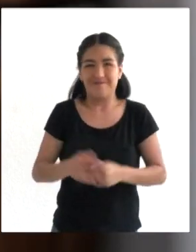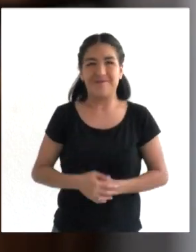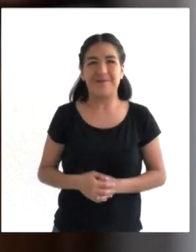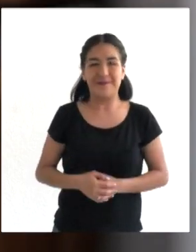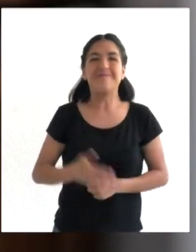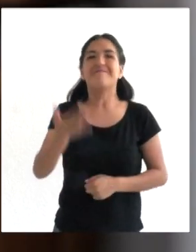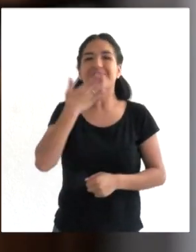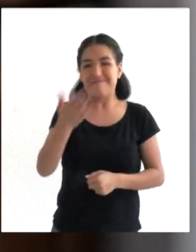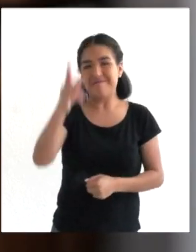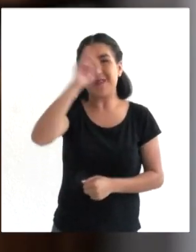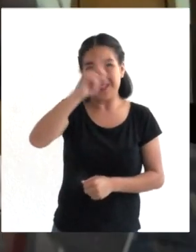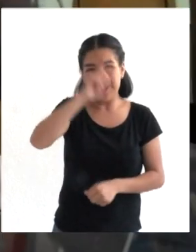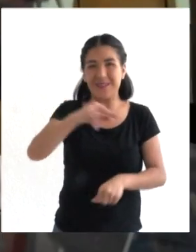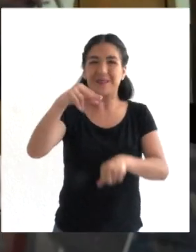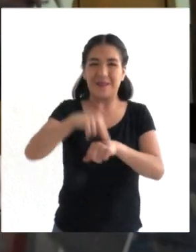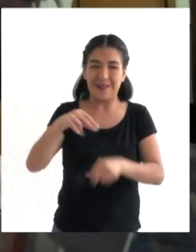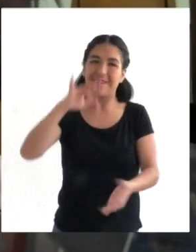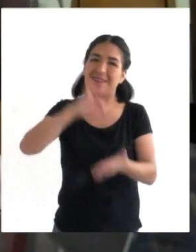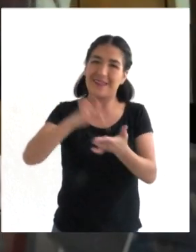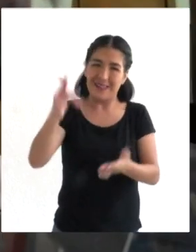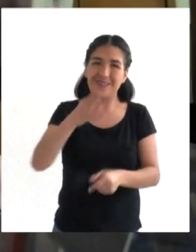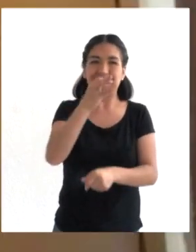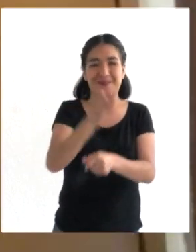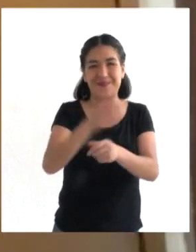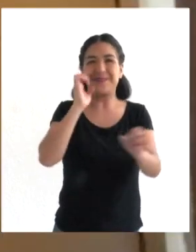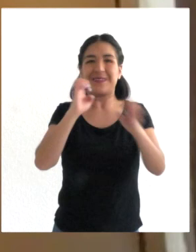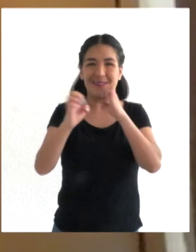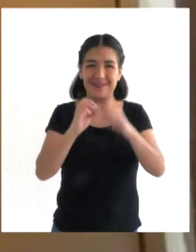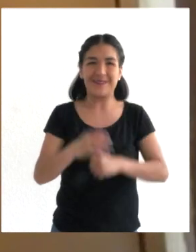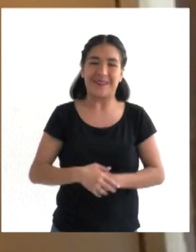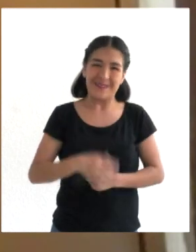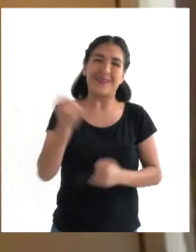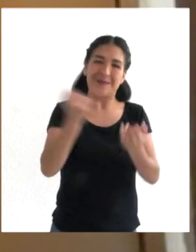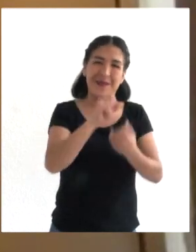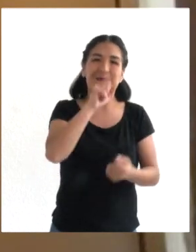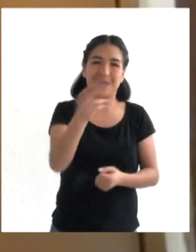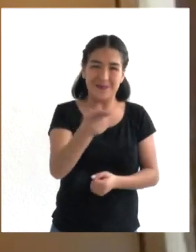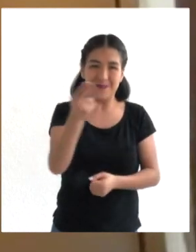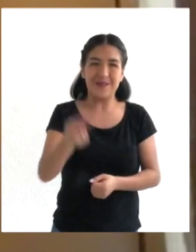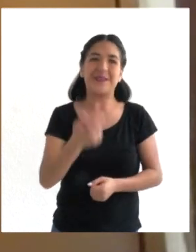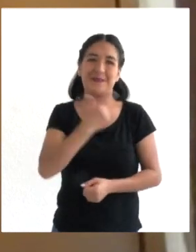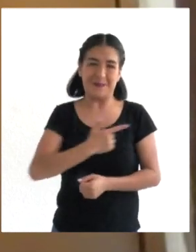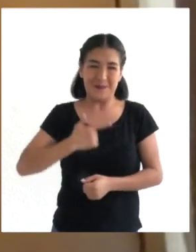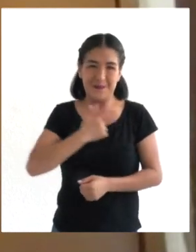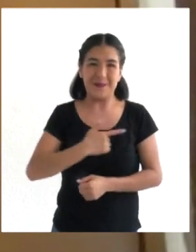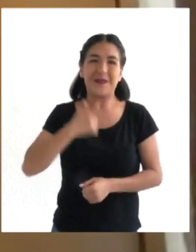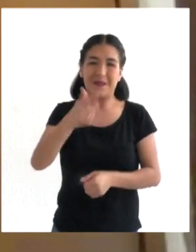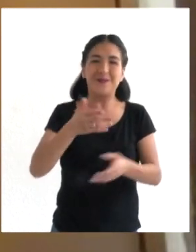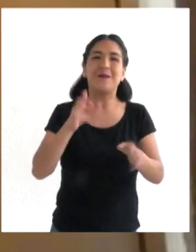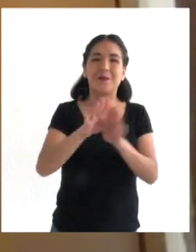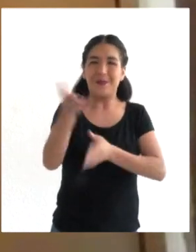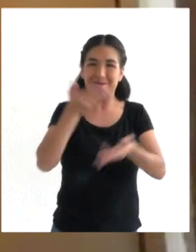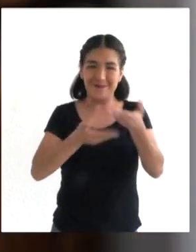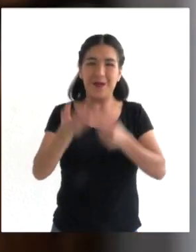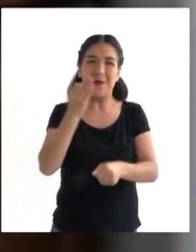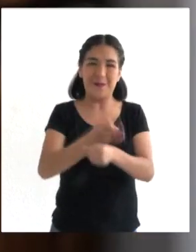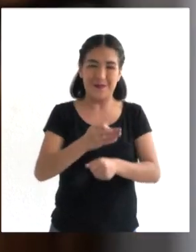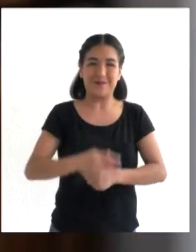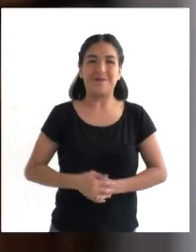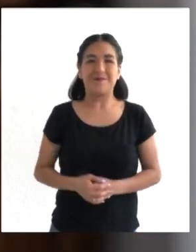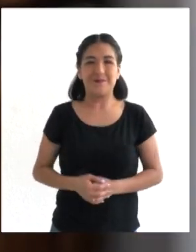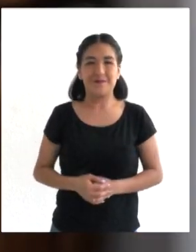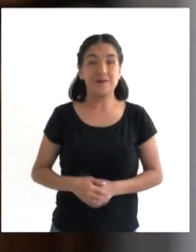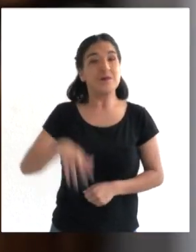buen consejo, doctor. Le agradezco mucho esta entrevista. Pues a ustedes, encantado de colaborar con ustedes.